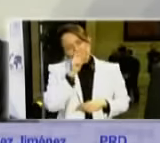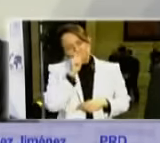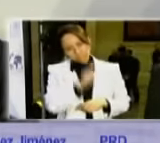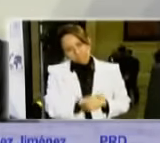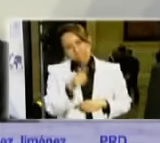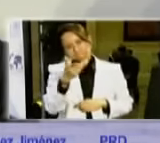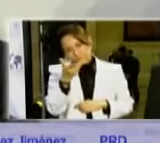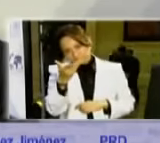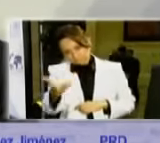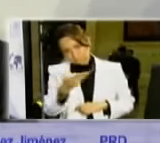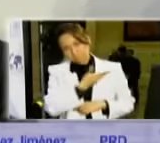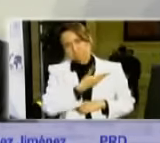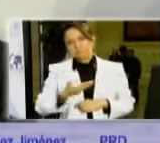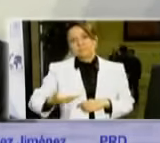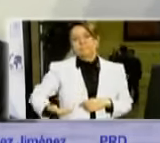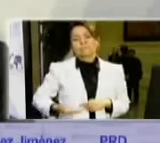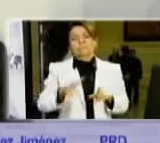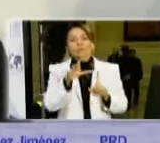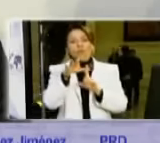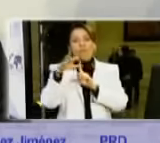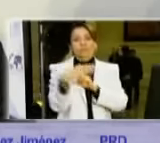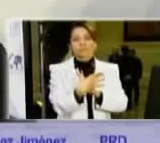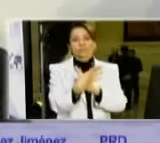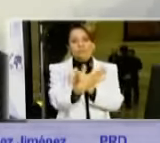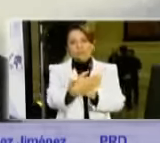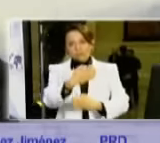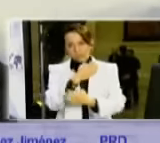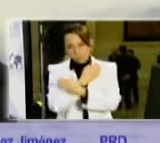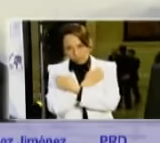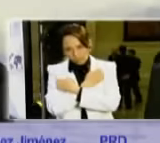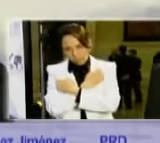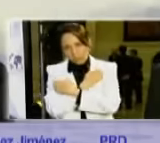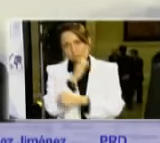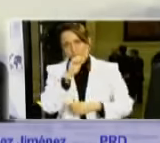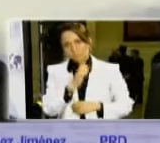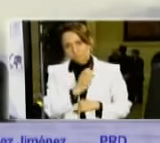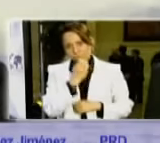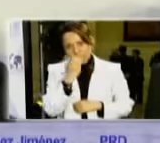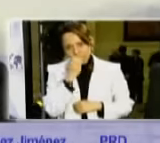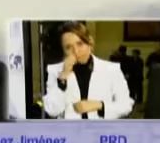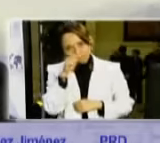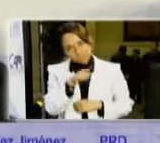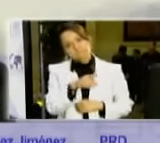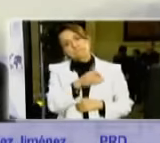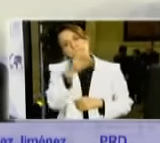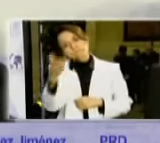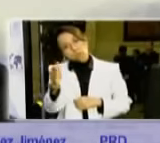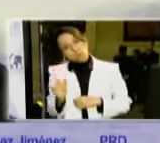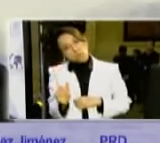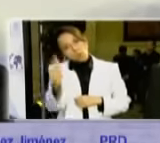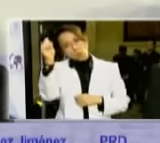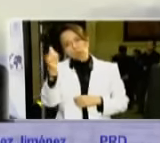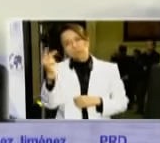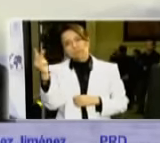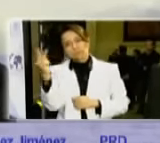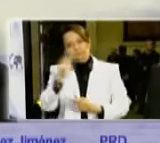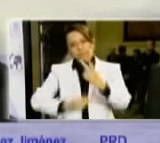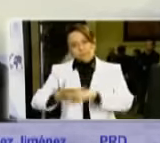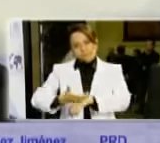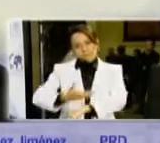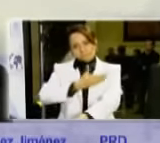de Educación, que nos acompaña, y por supuesto también agradezco a quienes del cuerpo